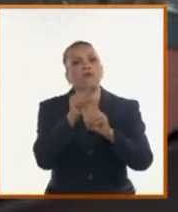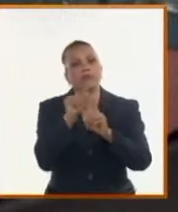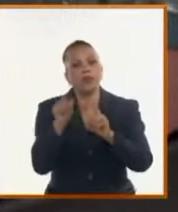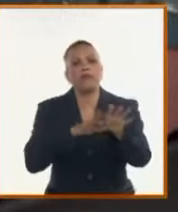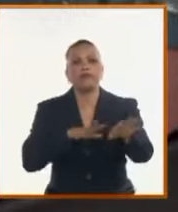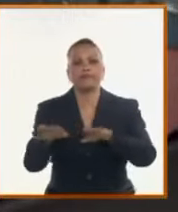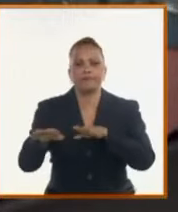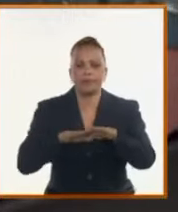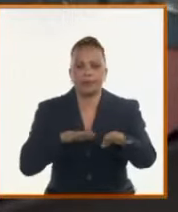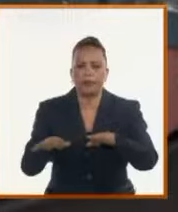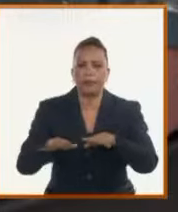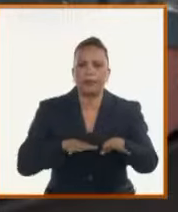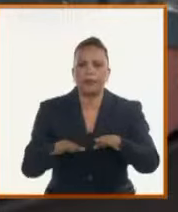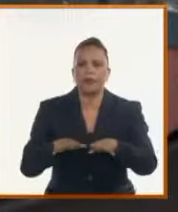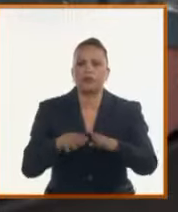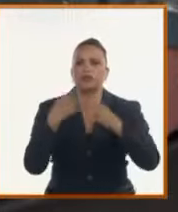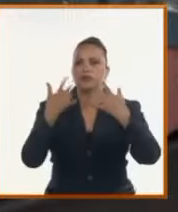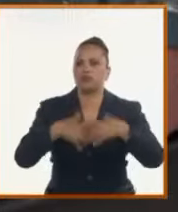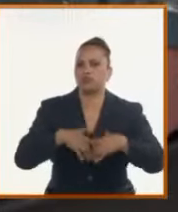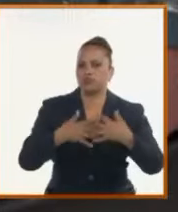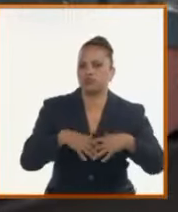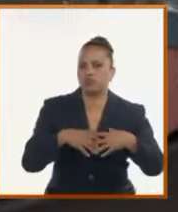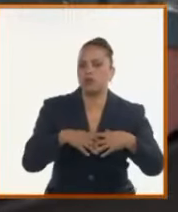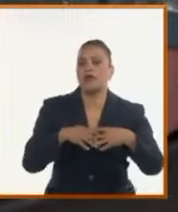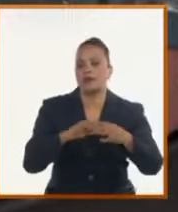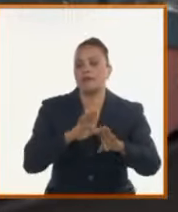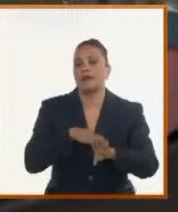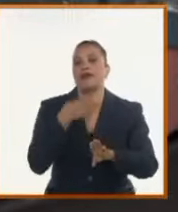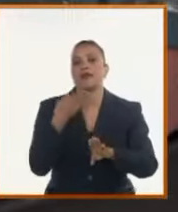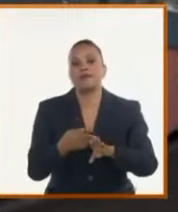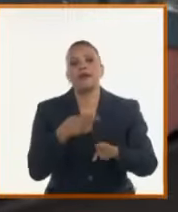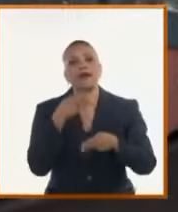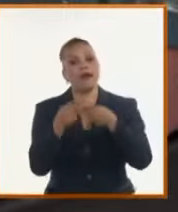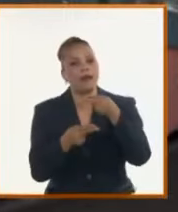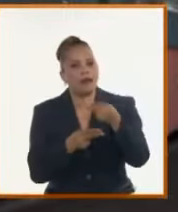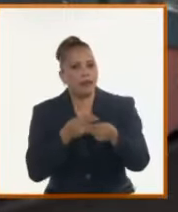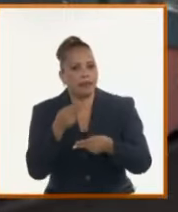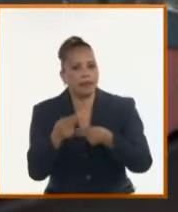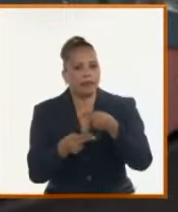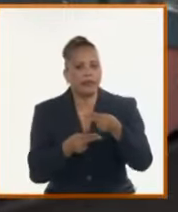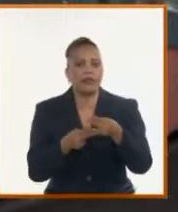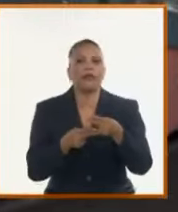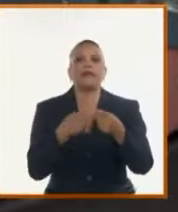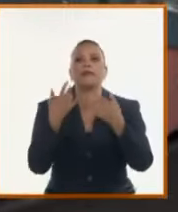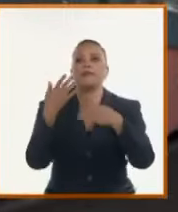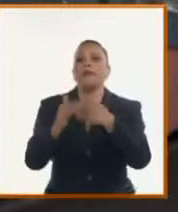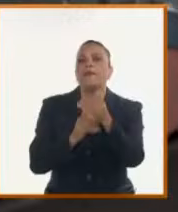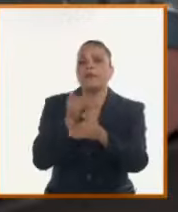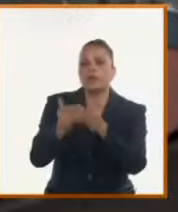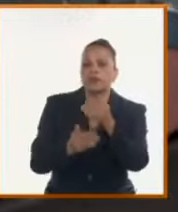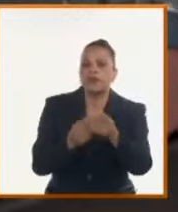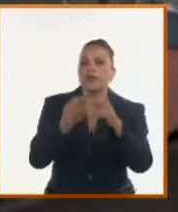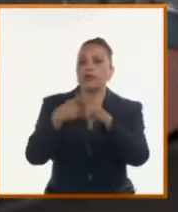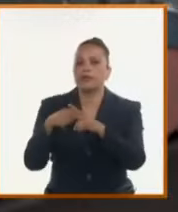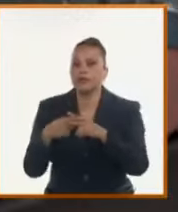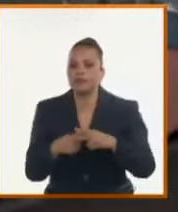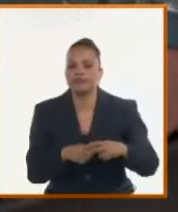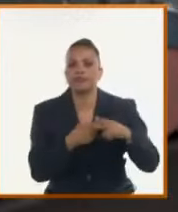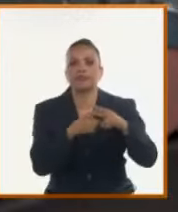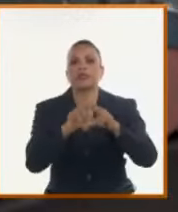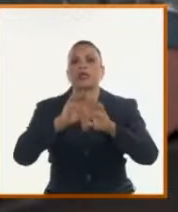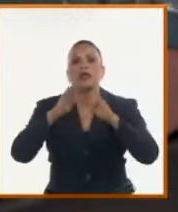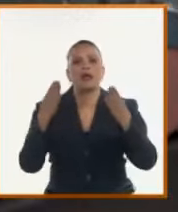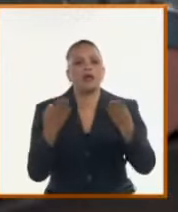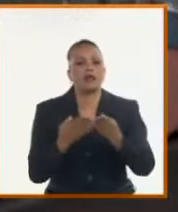preparación de la producción para realizar un proceso de mantenimiento o fiabilidad a las